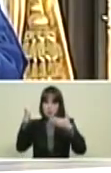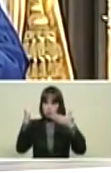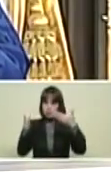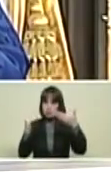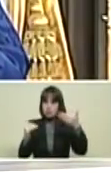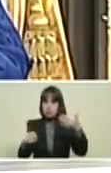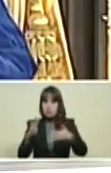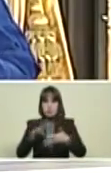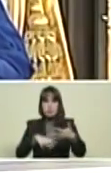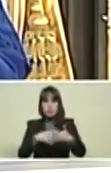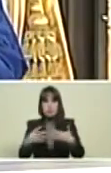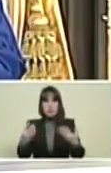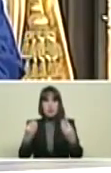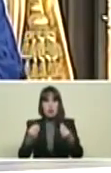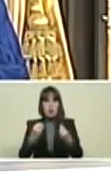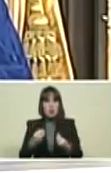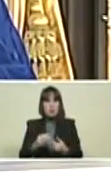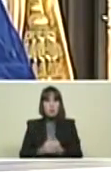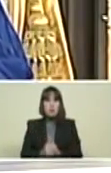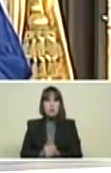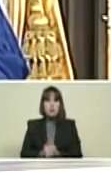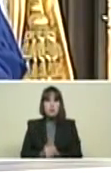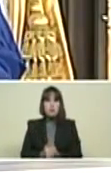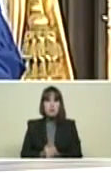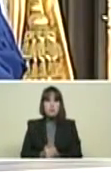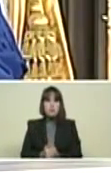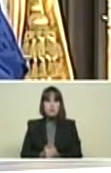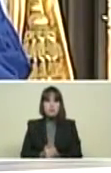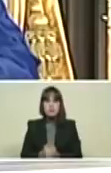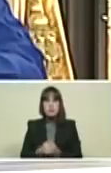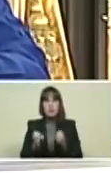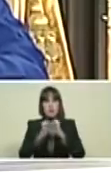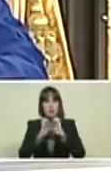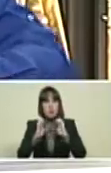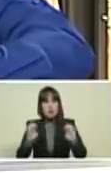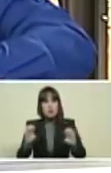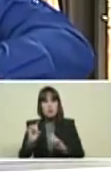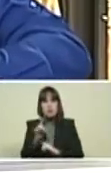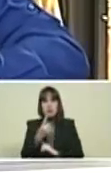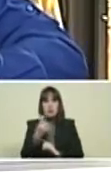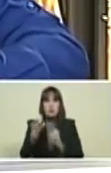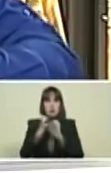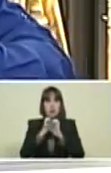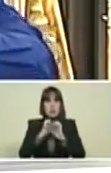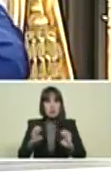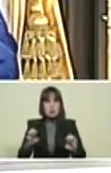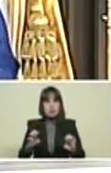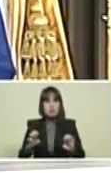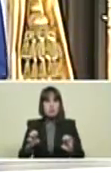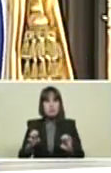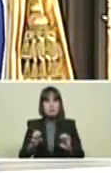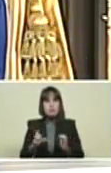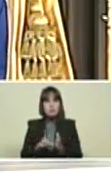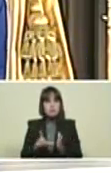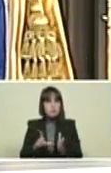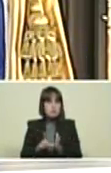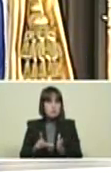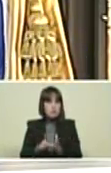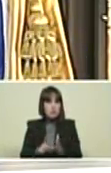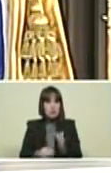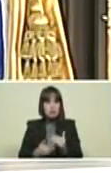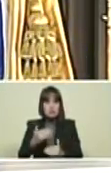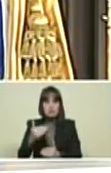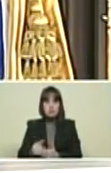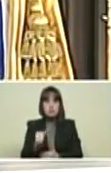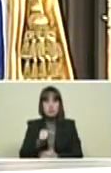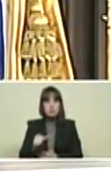inicial, educación primaria, educación secundaria, ya las vamos a activar en el transcurso de esta semana.